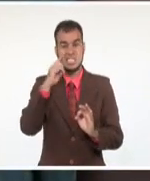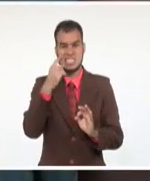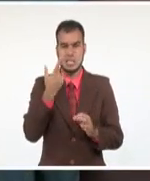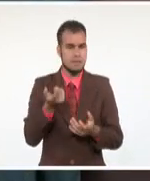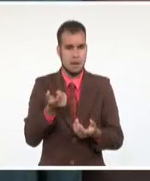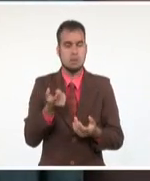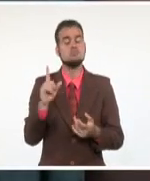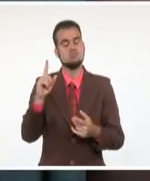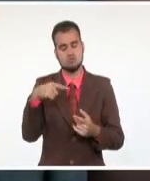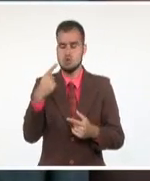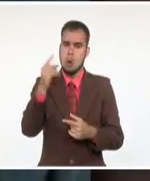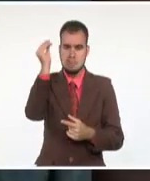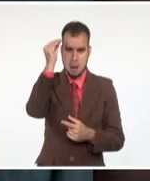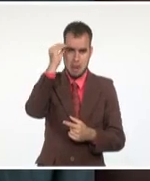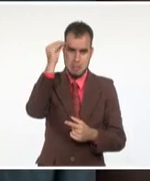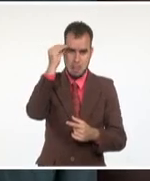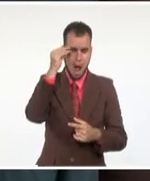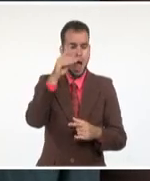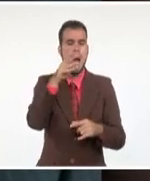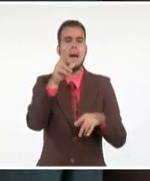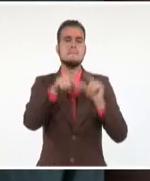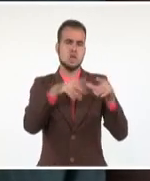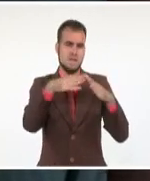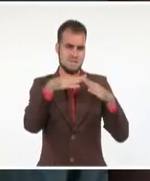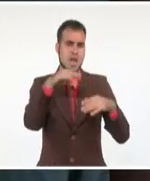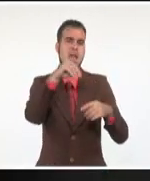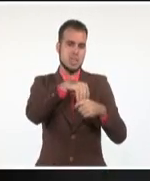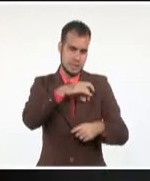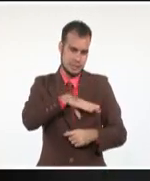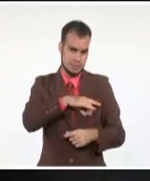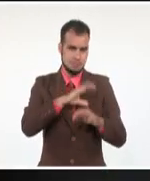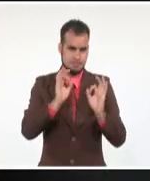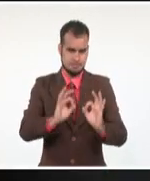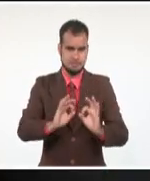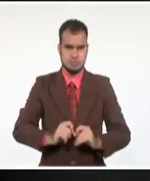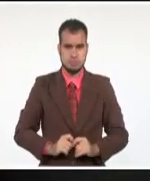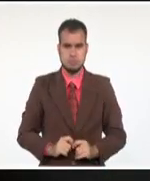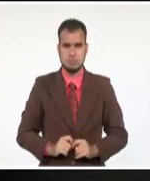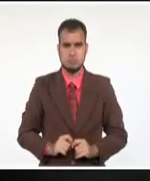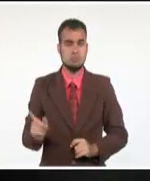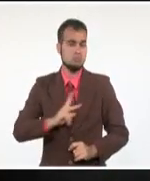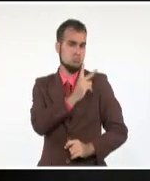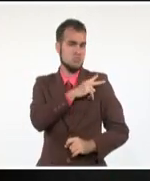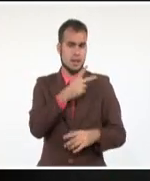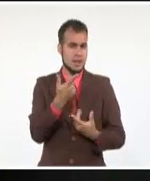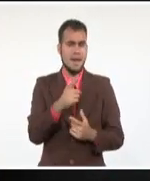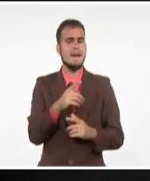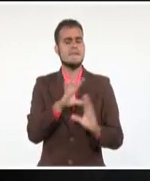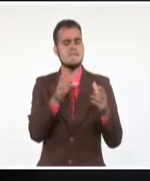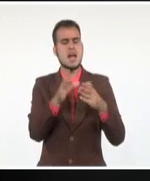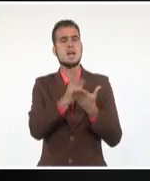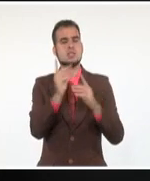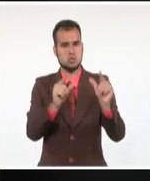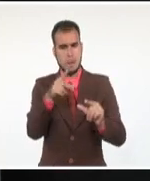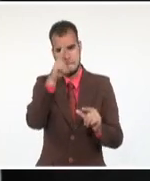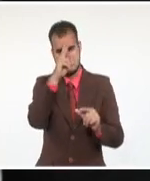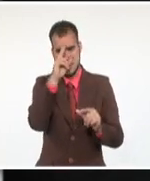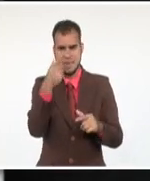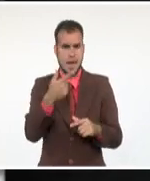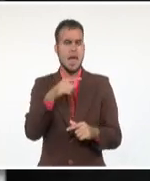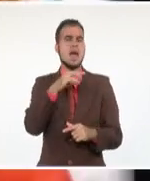herencia estratégica a los hijos de su tierra y a todos sus seguidores. Presidente de la Federación de Estudiantes, médico, diputado y senador